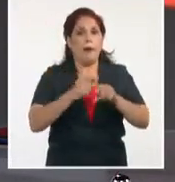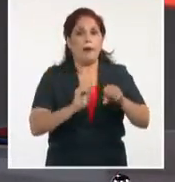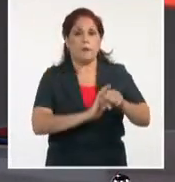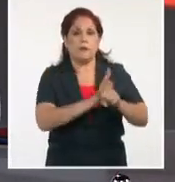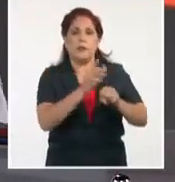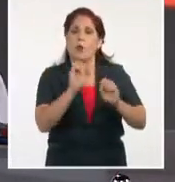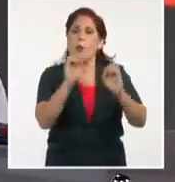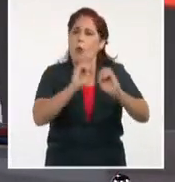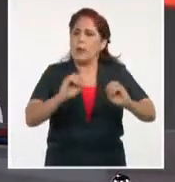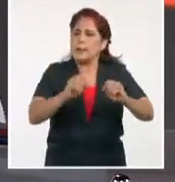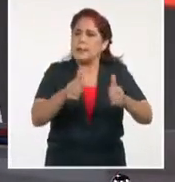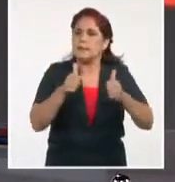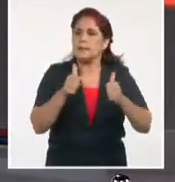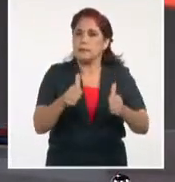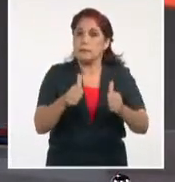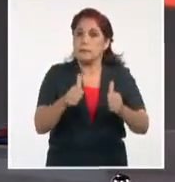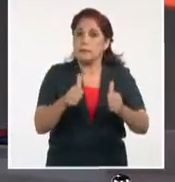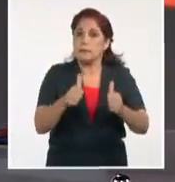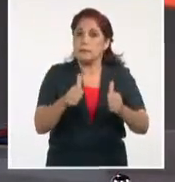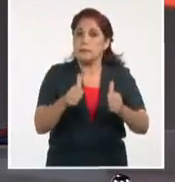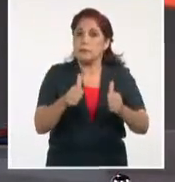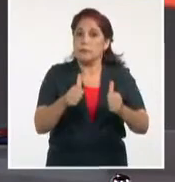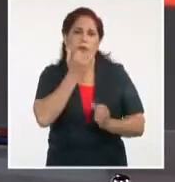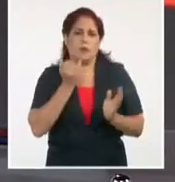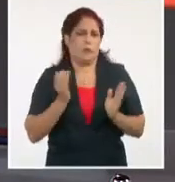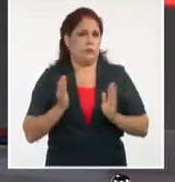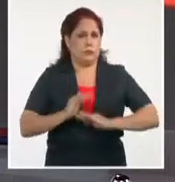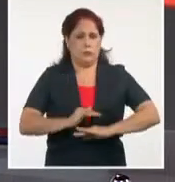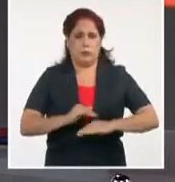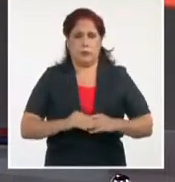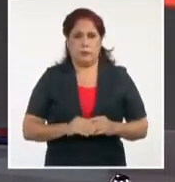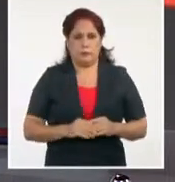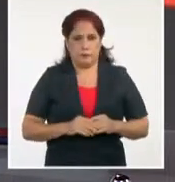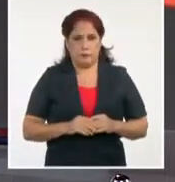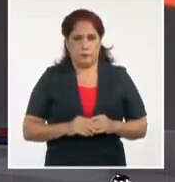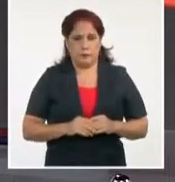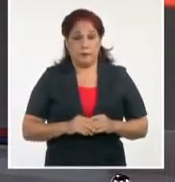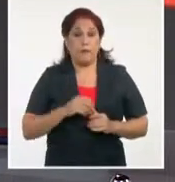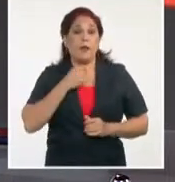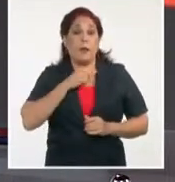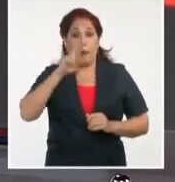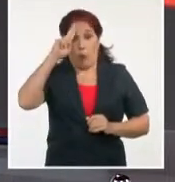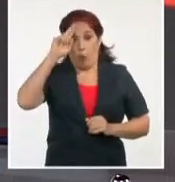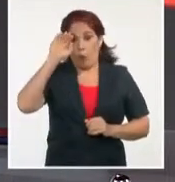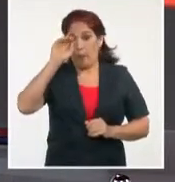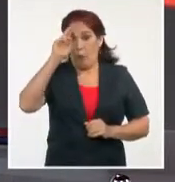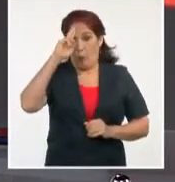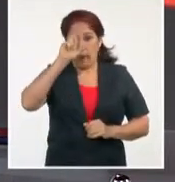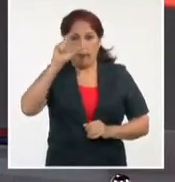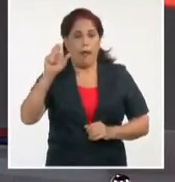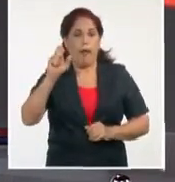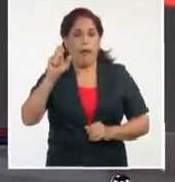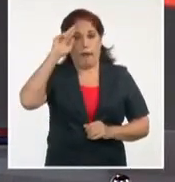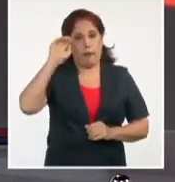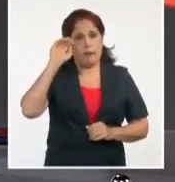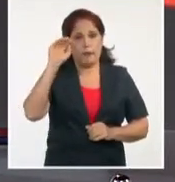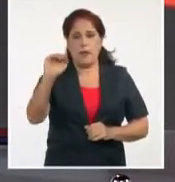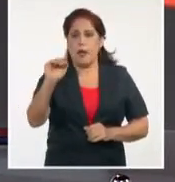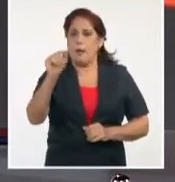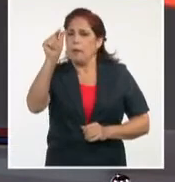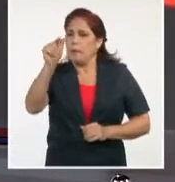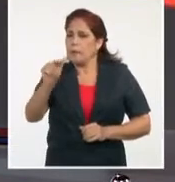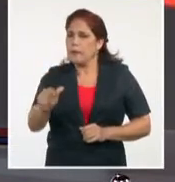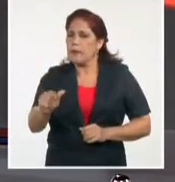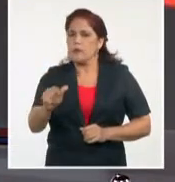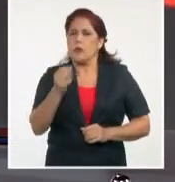el enfrentamiento y que hubiera la menor afectación posible con el embate de la tormenta. Un momento